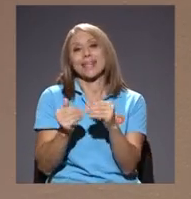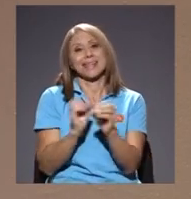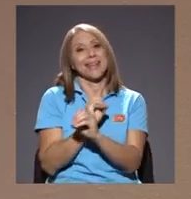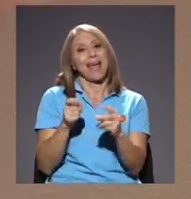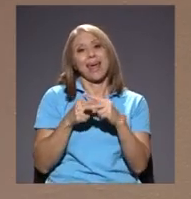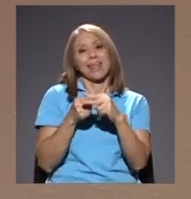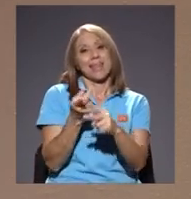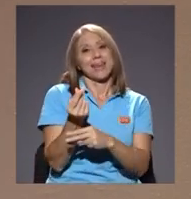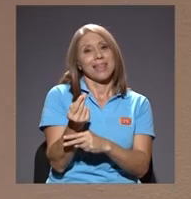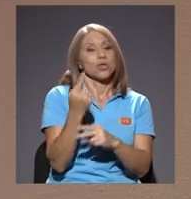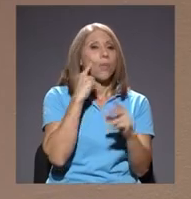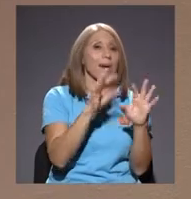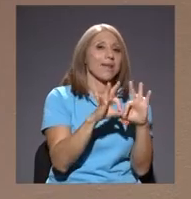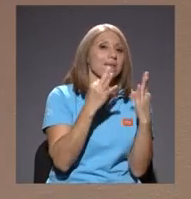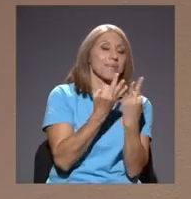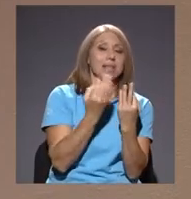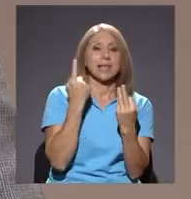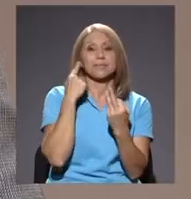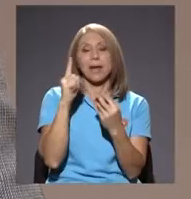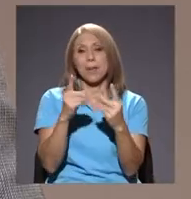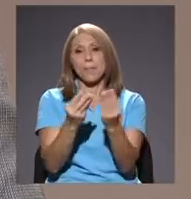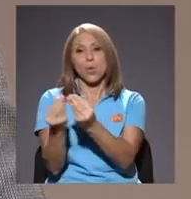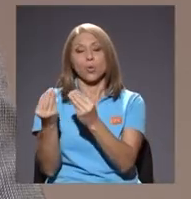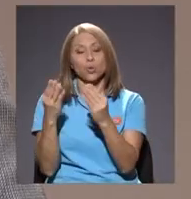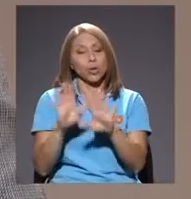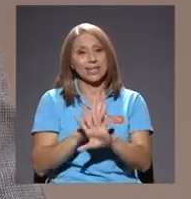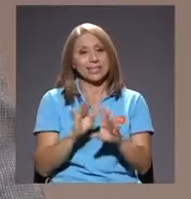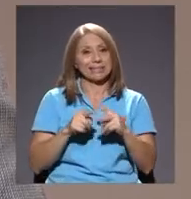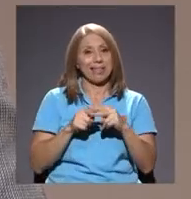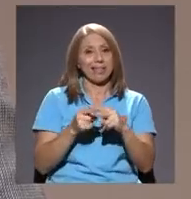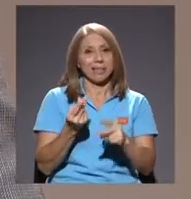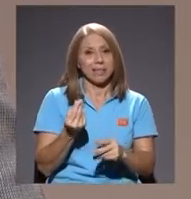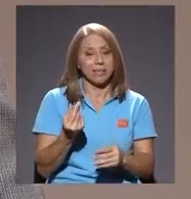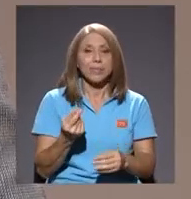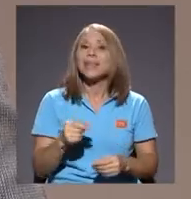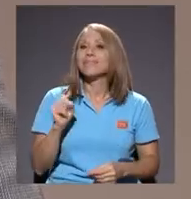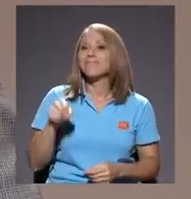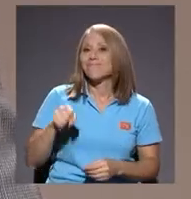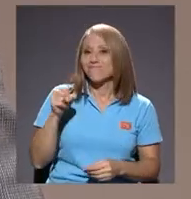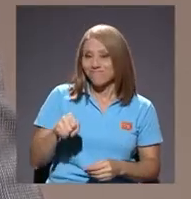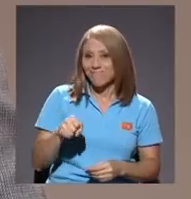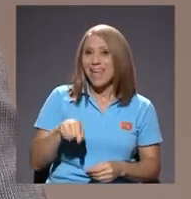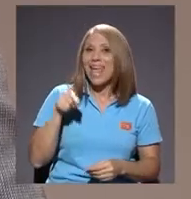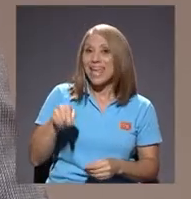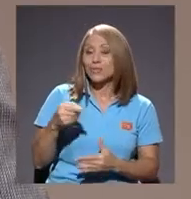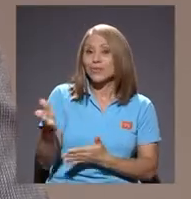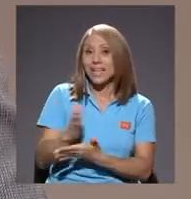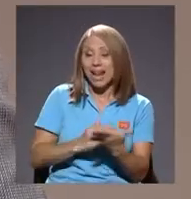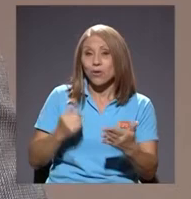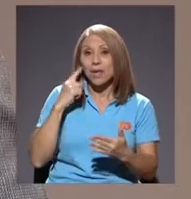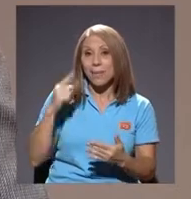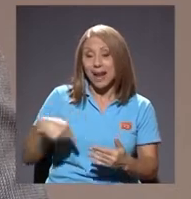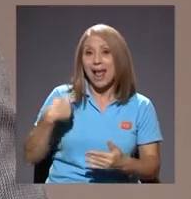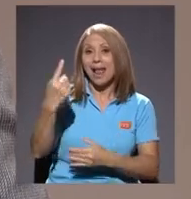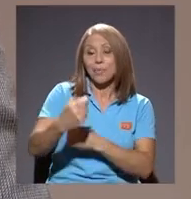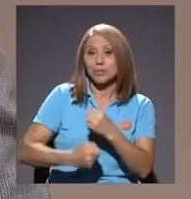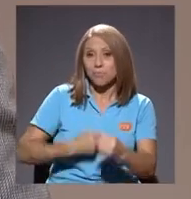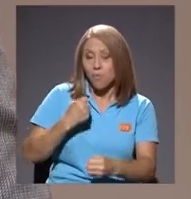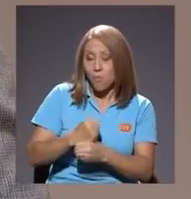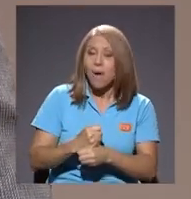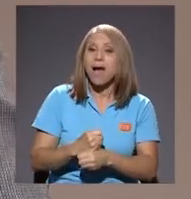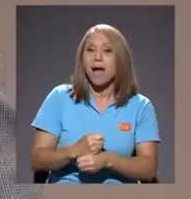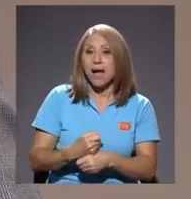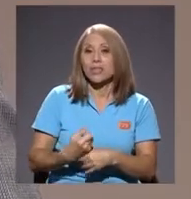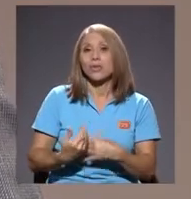para los hogares como para los productores exactamente es un factor que para este el año entrante va a ser va a ser algo que esa es una